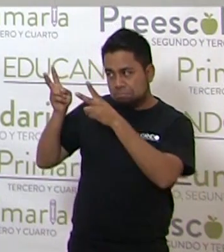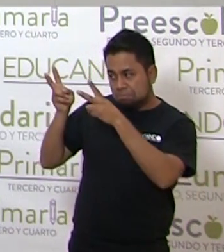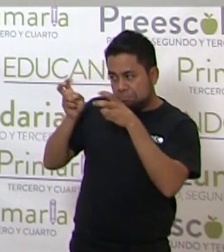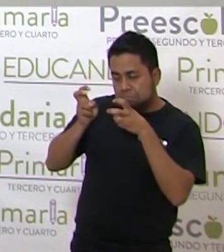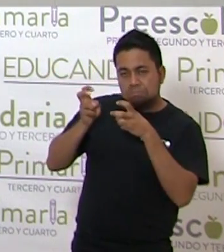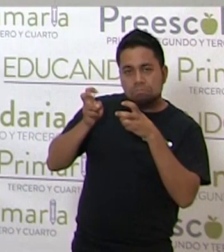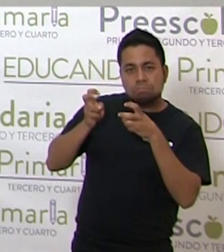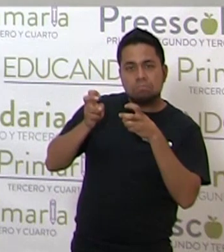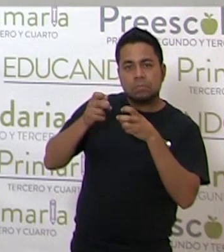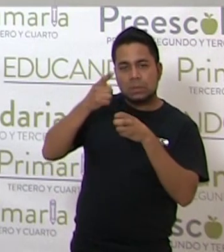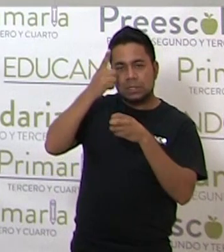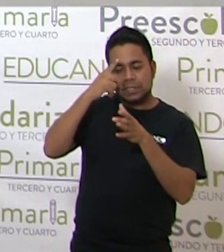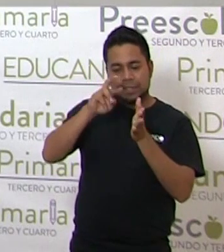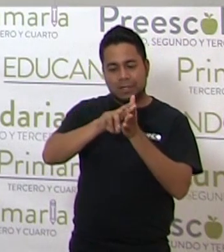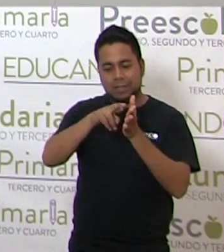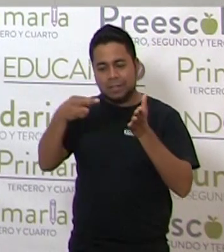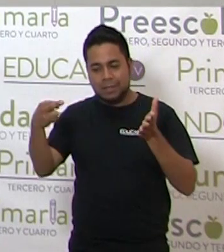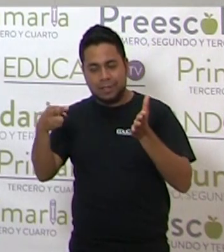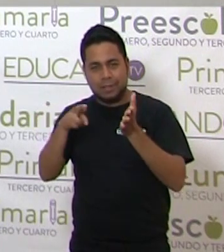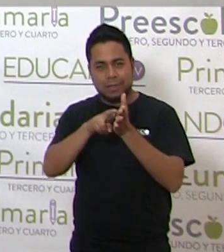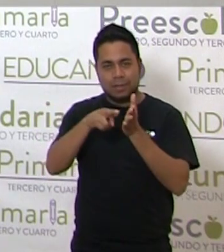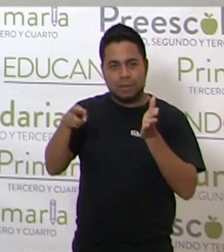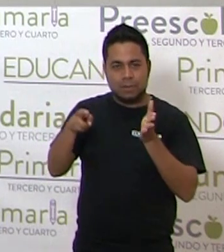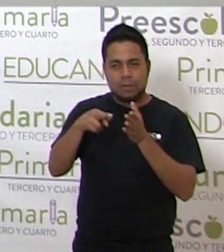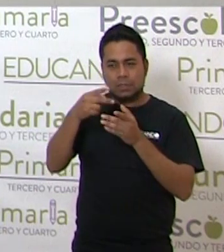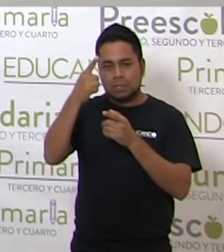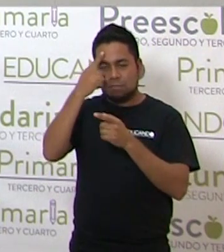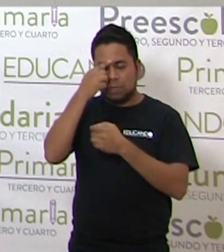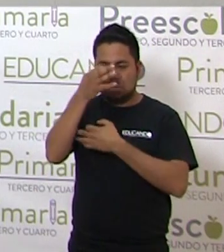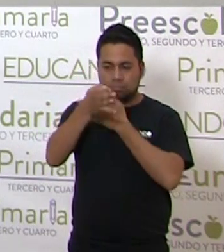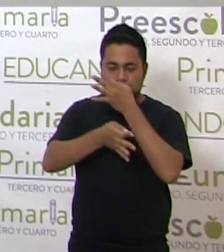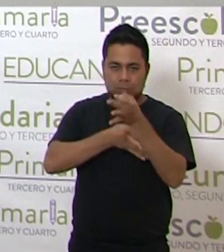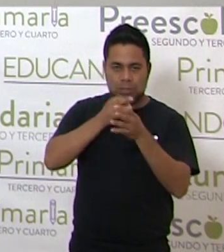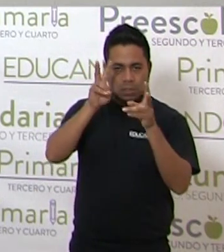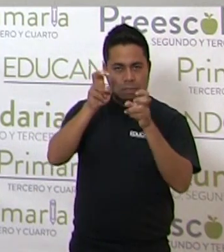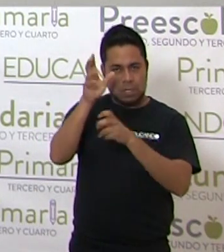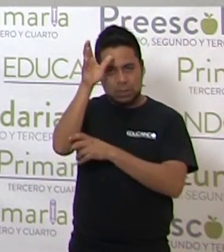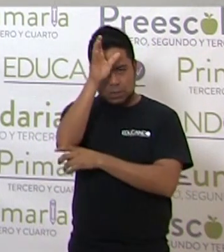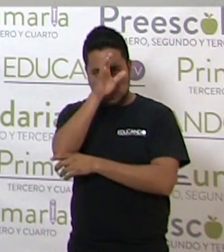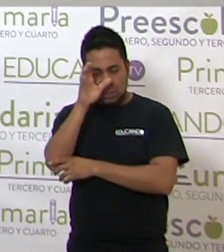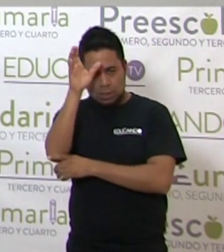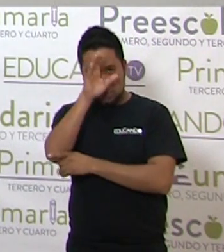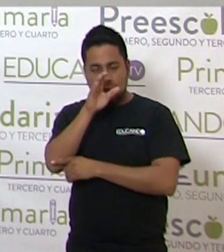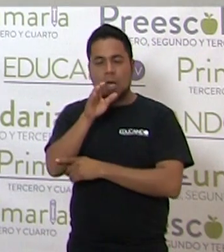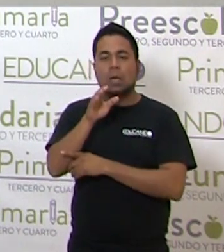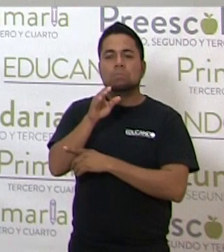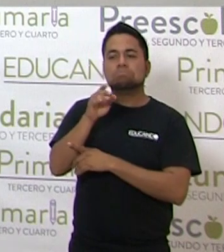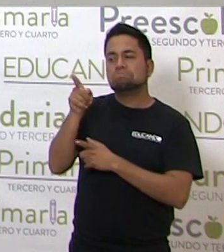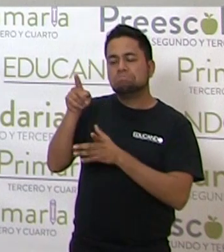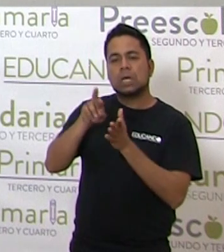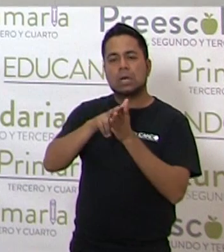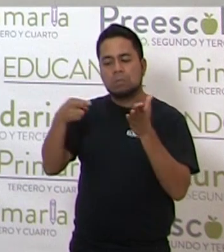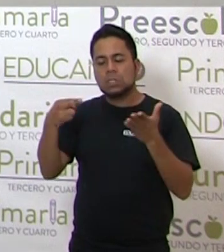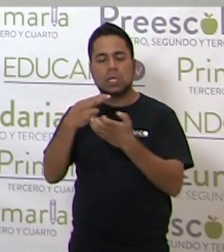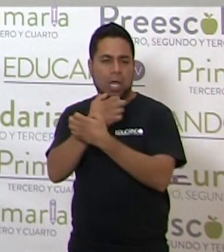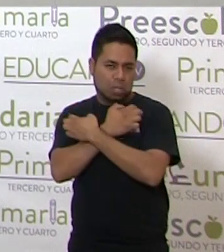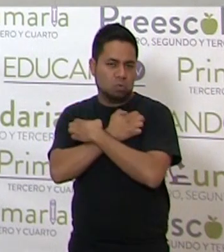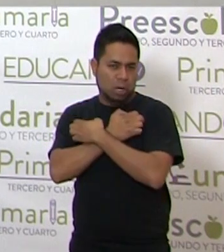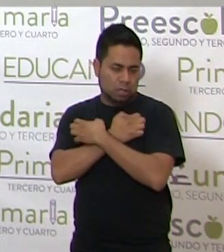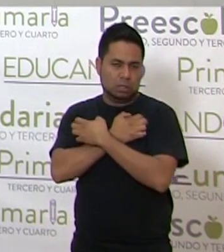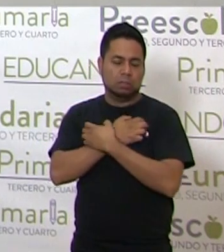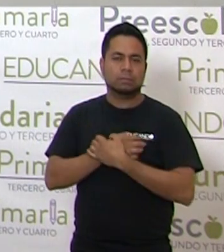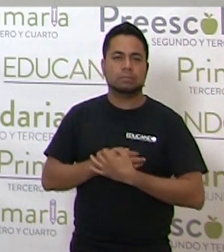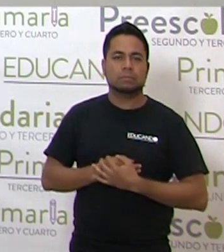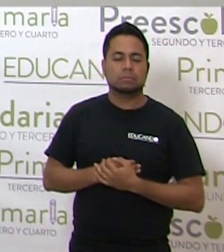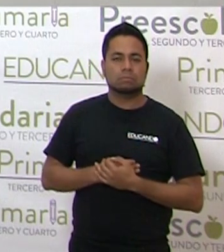extrajimos de una revista de divulgación científica, una revista educativa, ¿sí? Bueno,